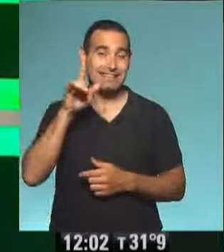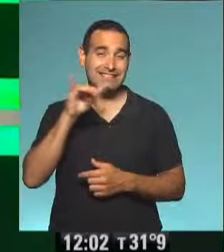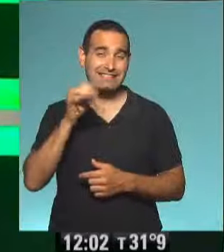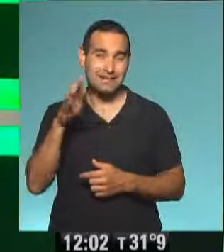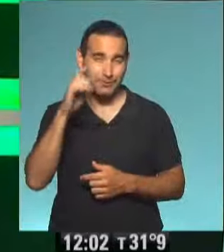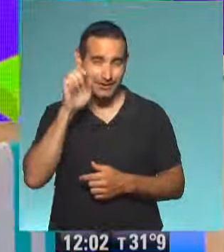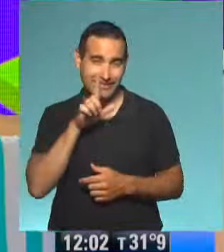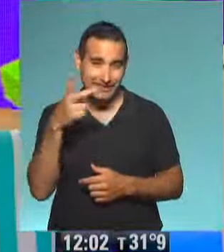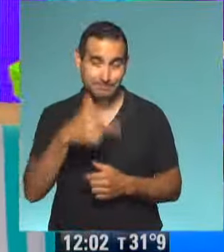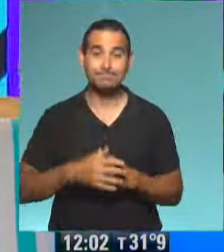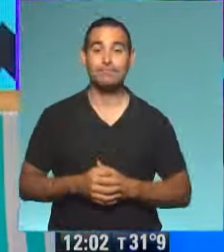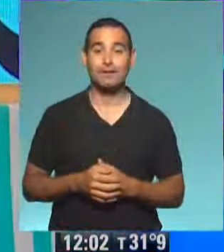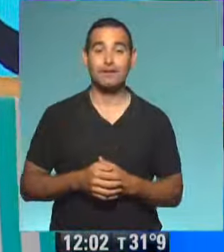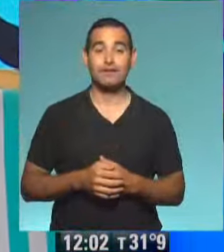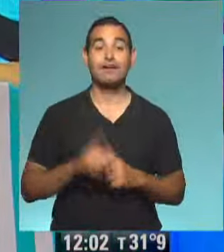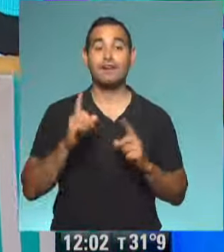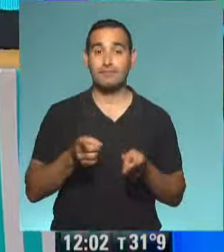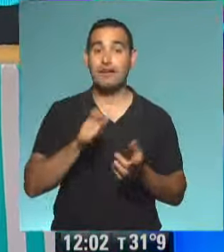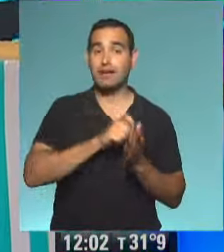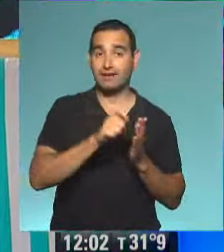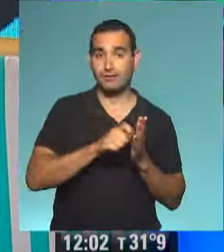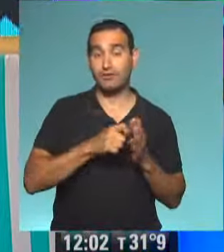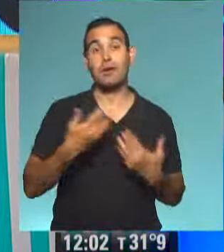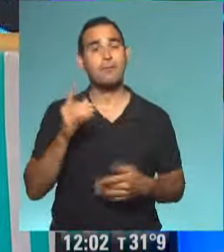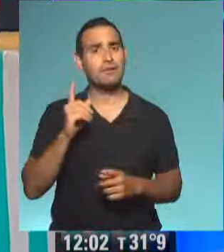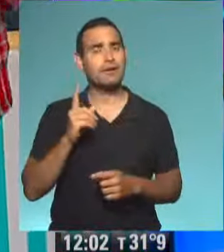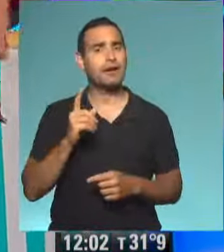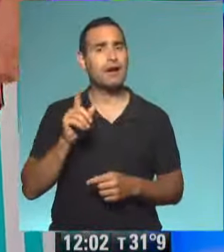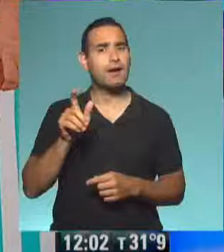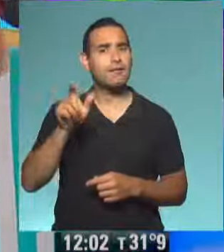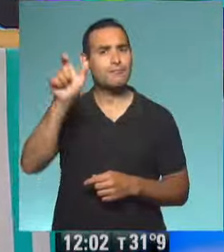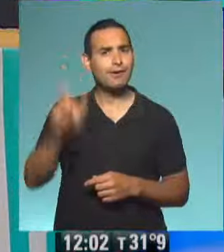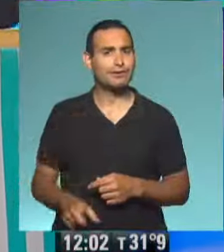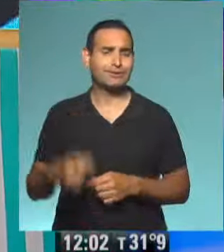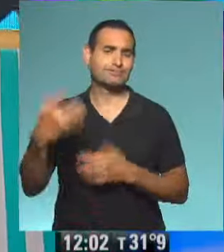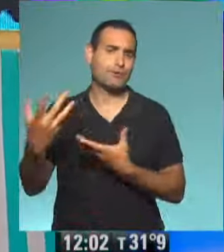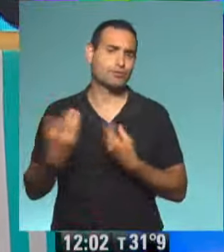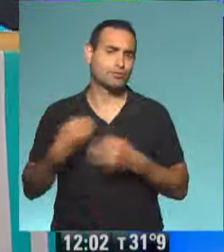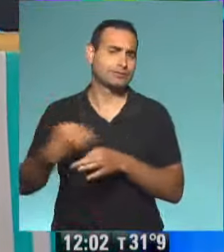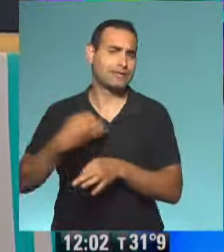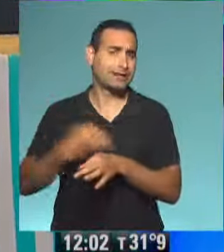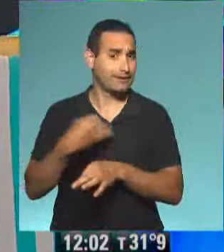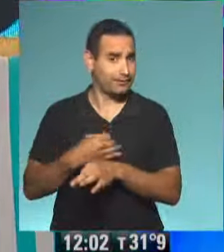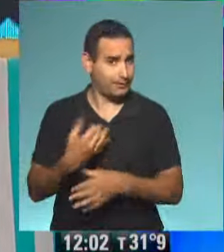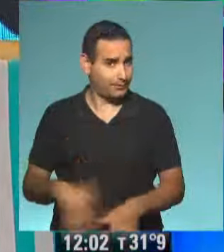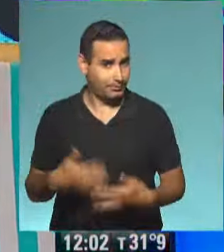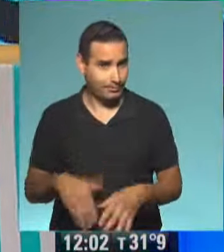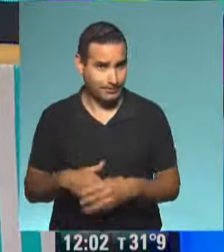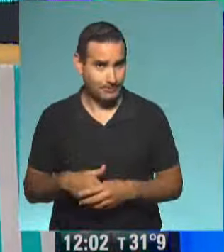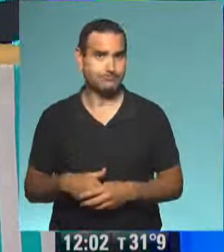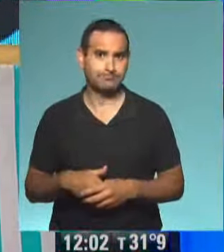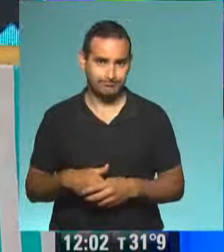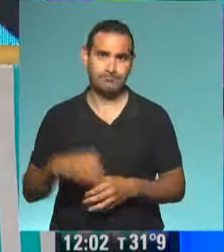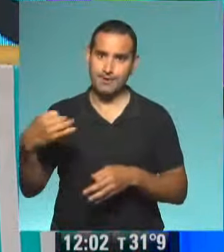en este programa. Elizabeth, nuestra escritora ilustre. Y alguien que nos ha ilustrado y mucho. Ah, ¿cómo nos ha ilustrado? ¿Cuánto nos